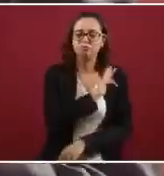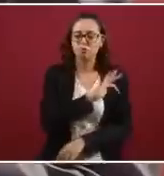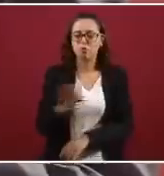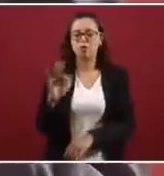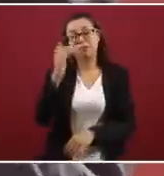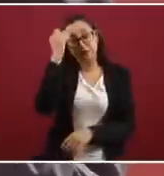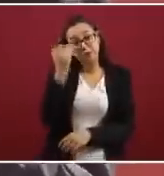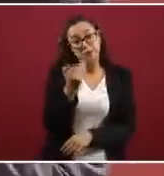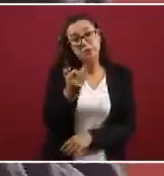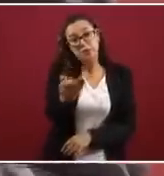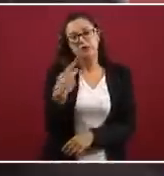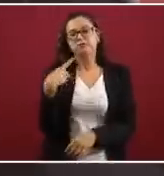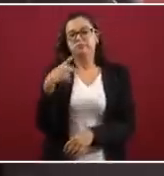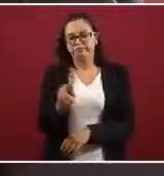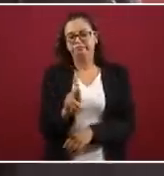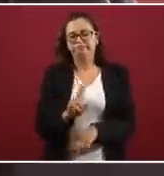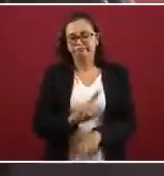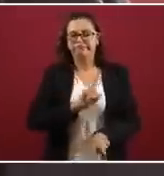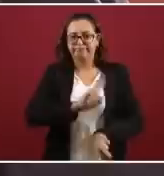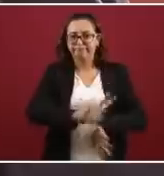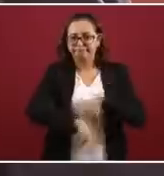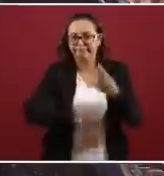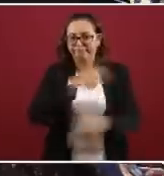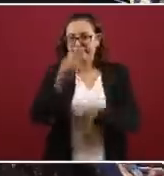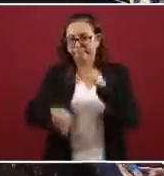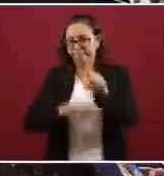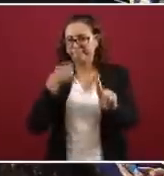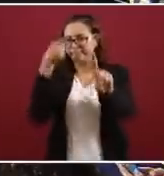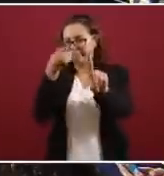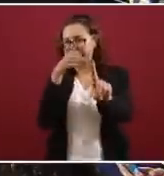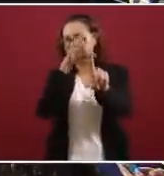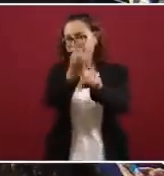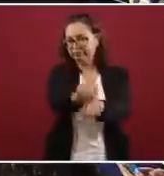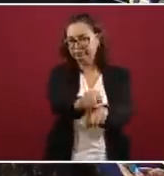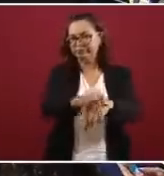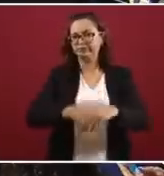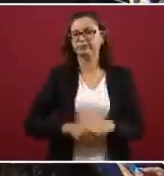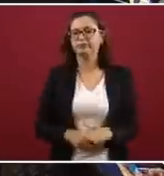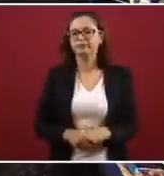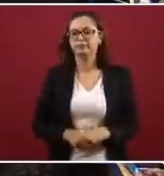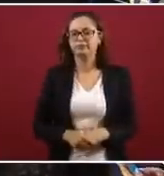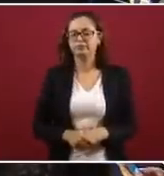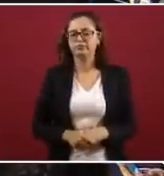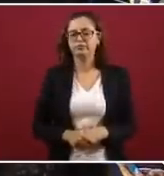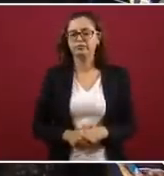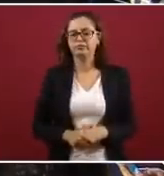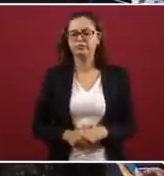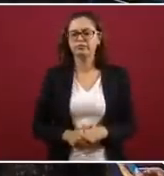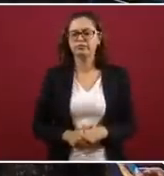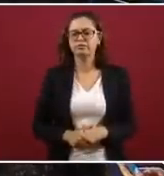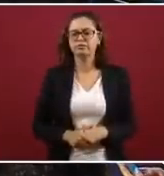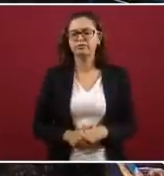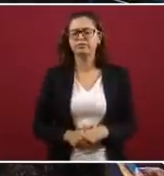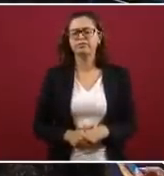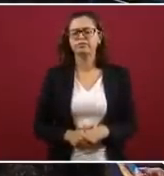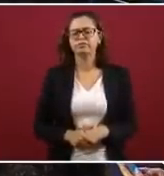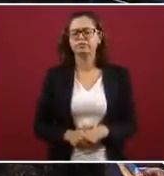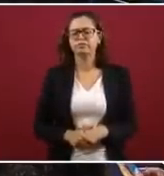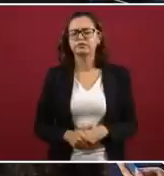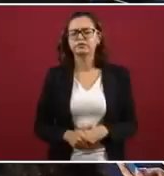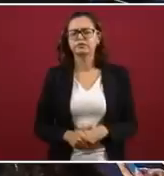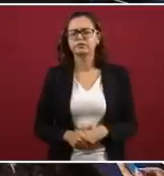lleva tiempo, pero vamos hacia allá. Presidente, y fíjese que en este tiempo en el que hemos